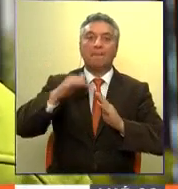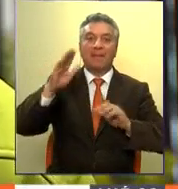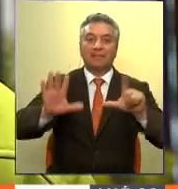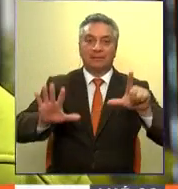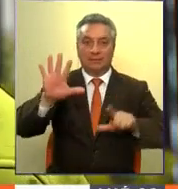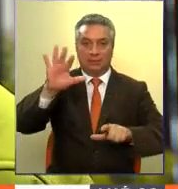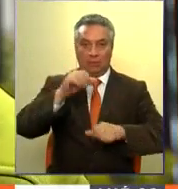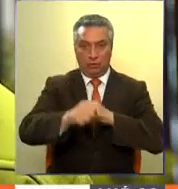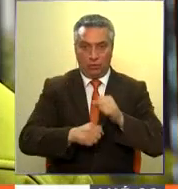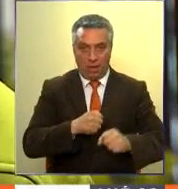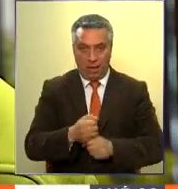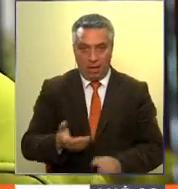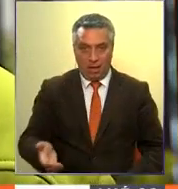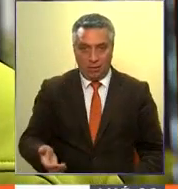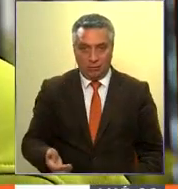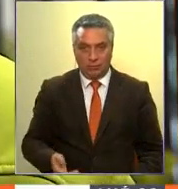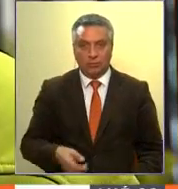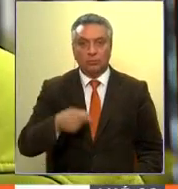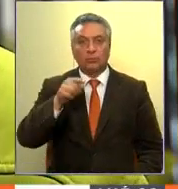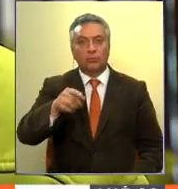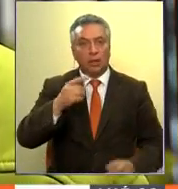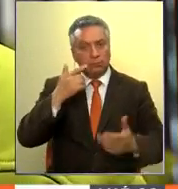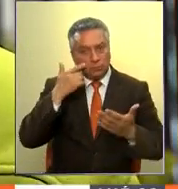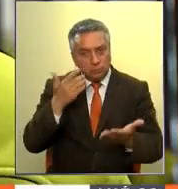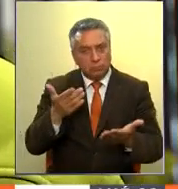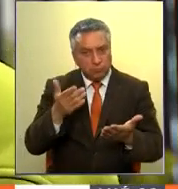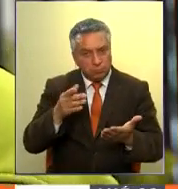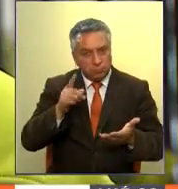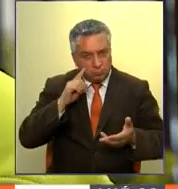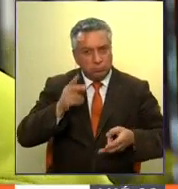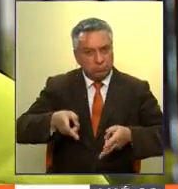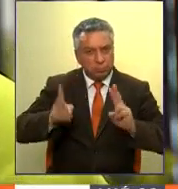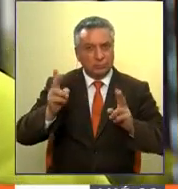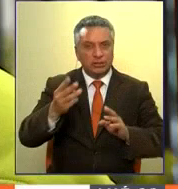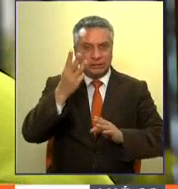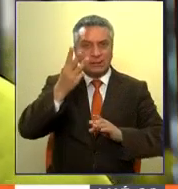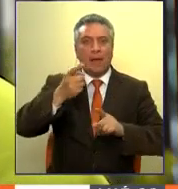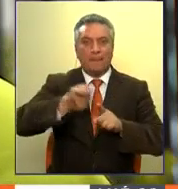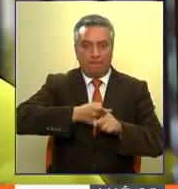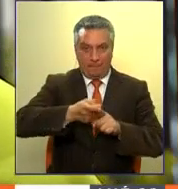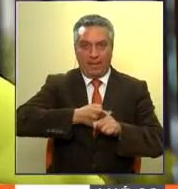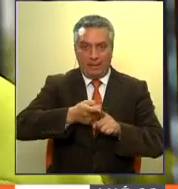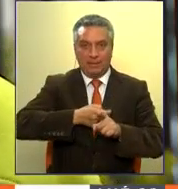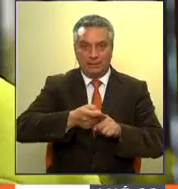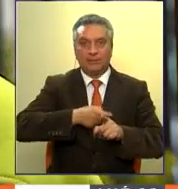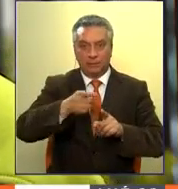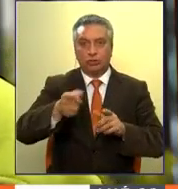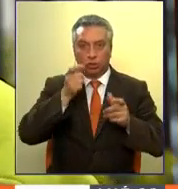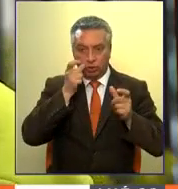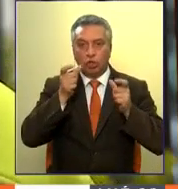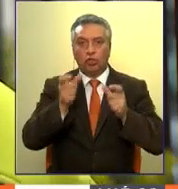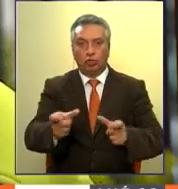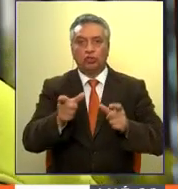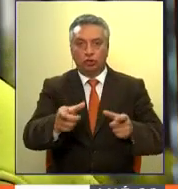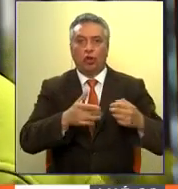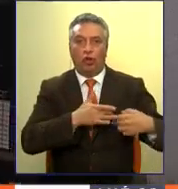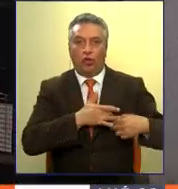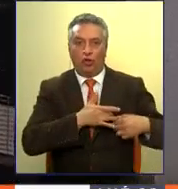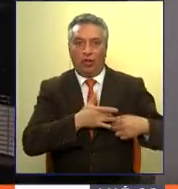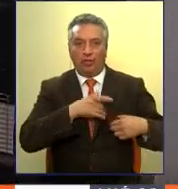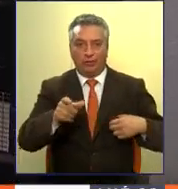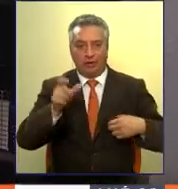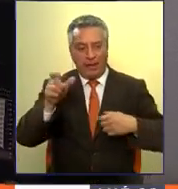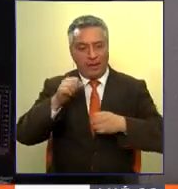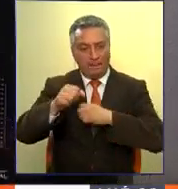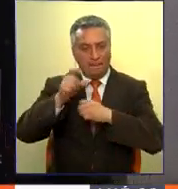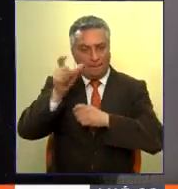Comenzamos un programa de atenciones domiciliarias que nos va a permitir en 3 meses poder regularizar los controles cardiovasculares de todos los mayores de 75 años.